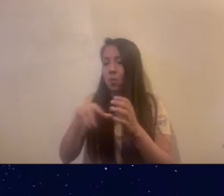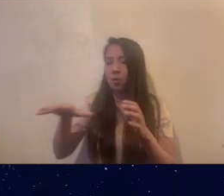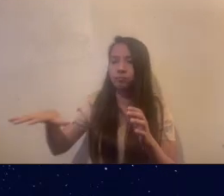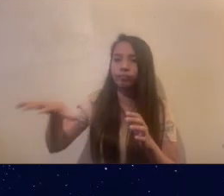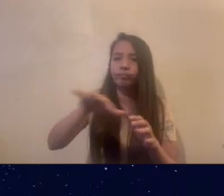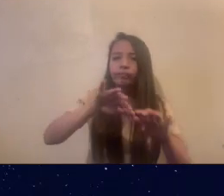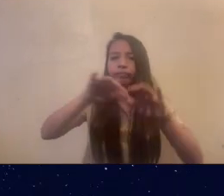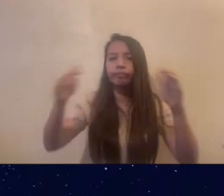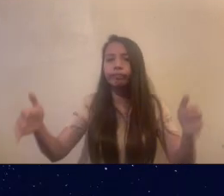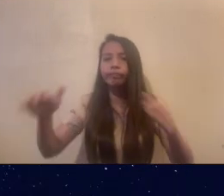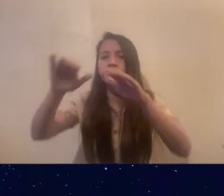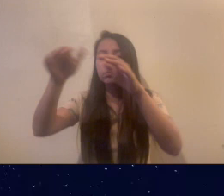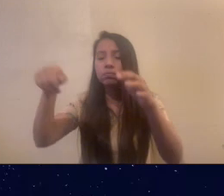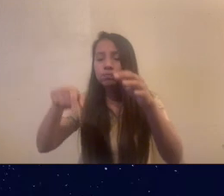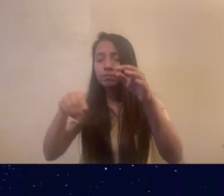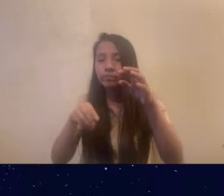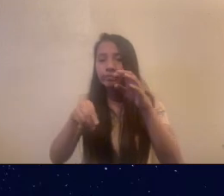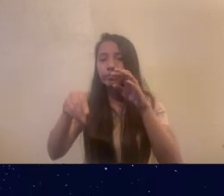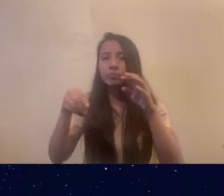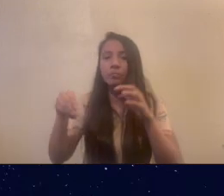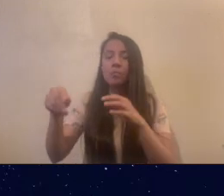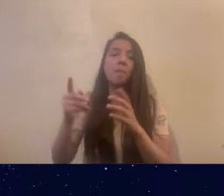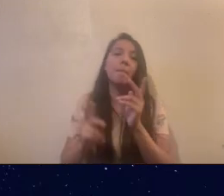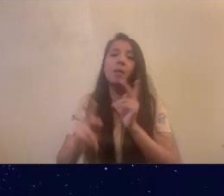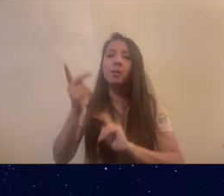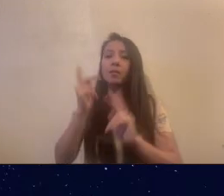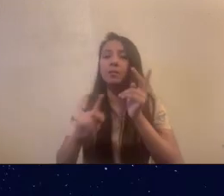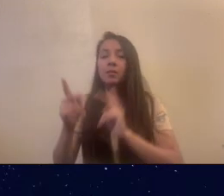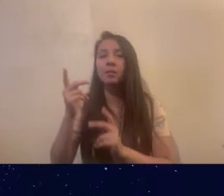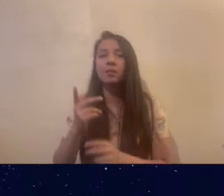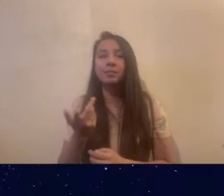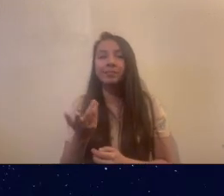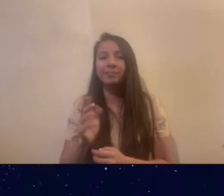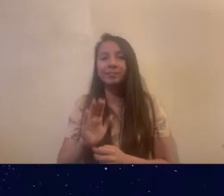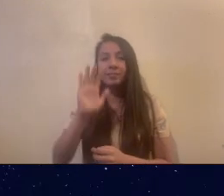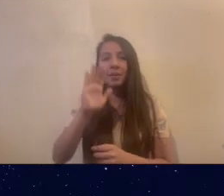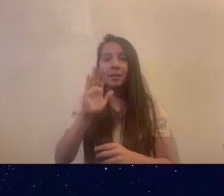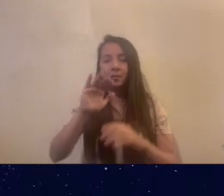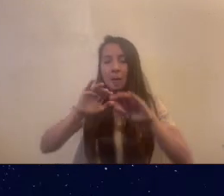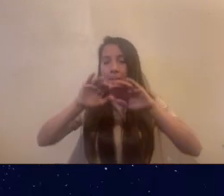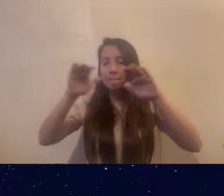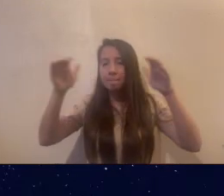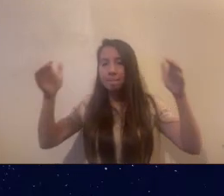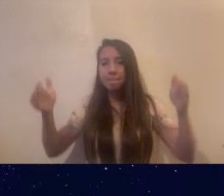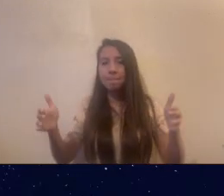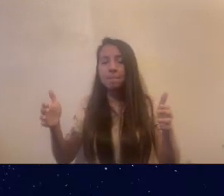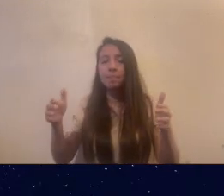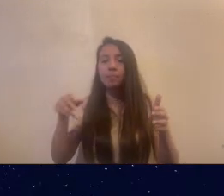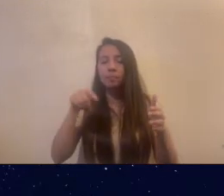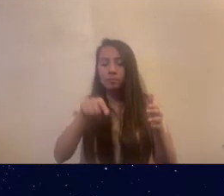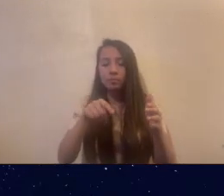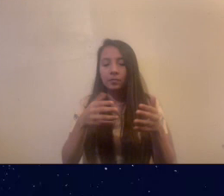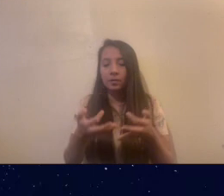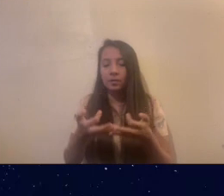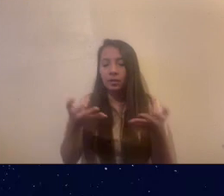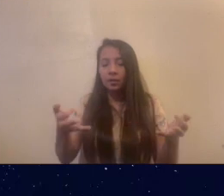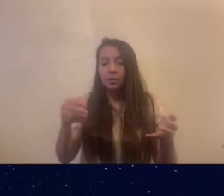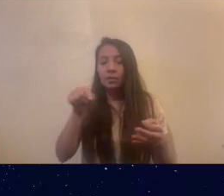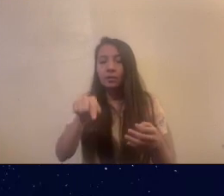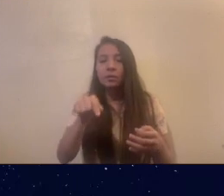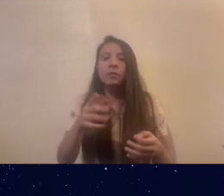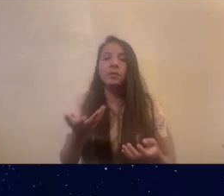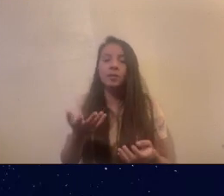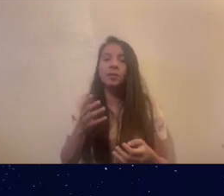centros de crecimiento de plantas para la regeneración del ambiente, ¿sí? Es como un invernadero donde el sustrato